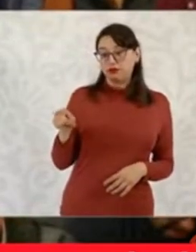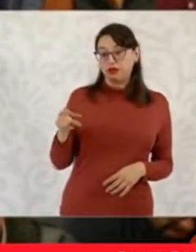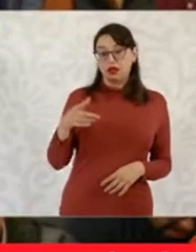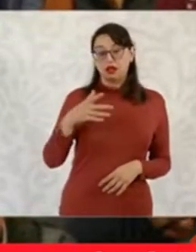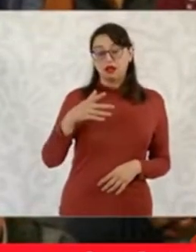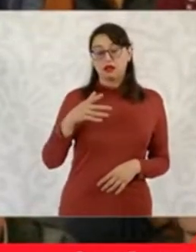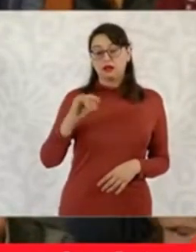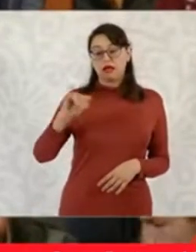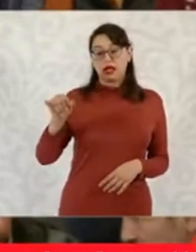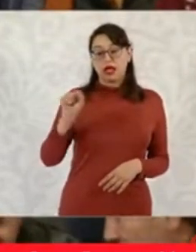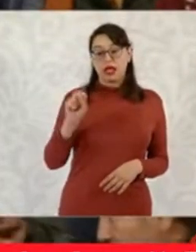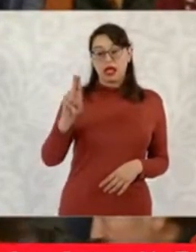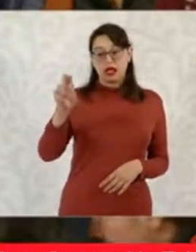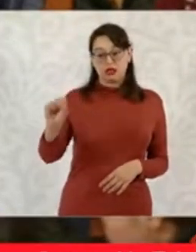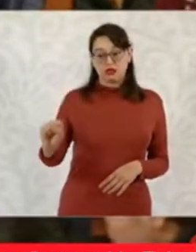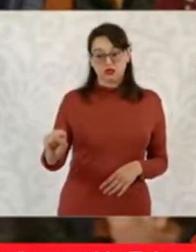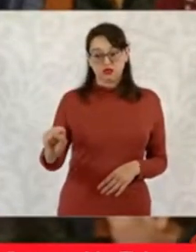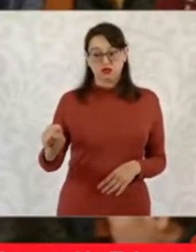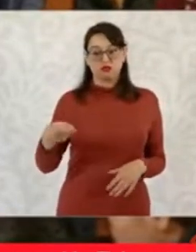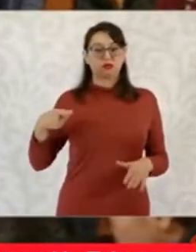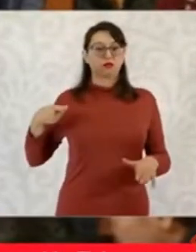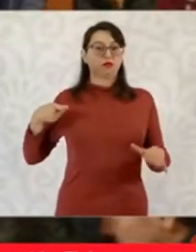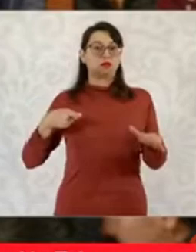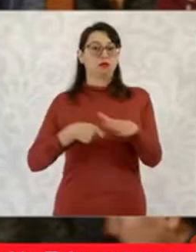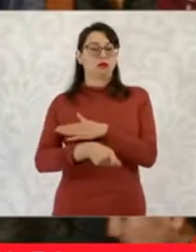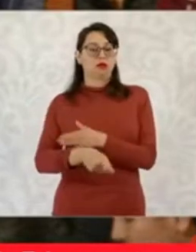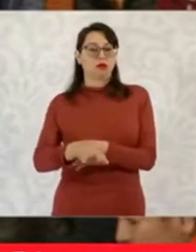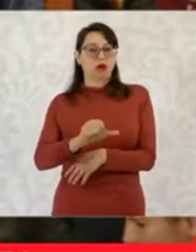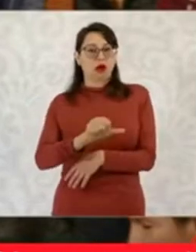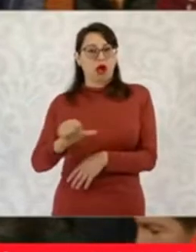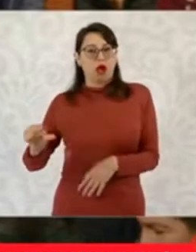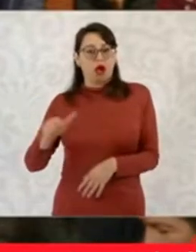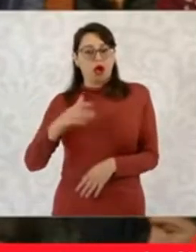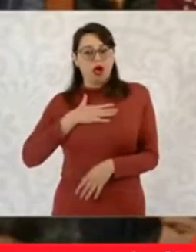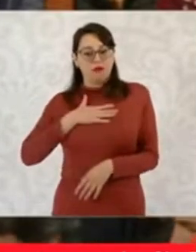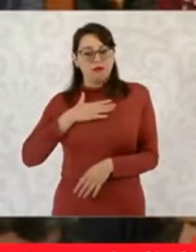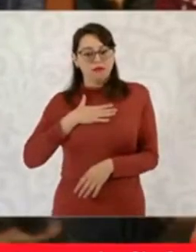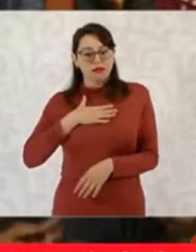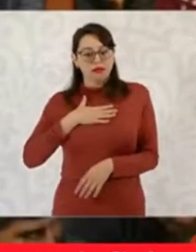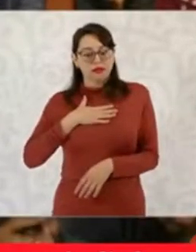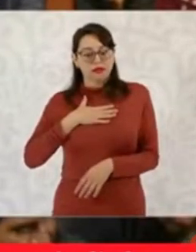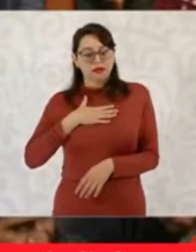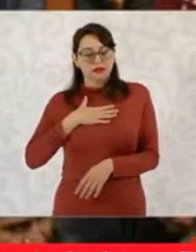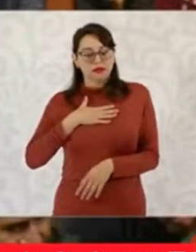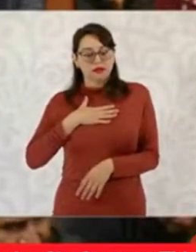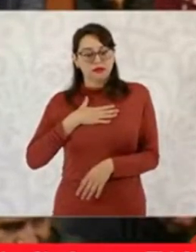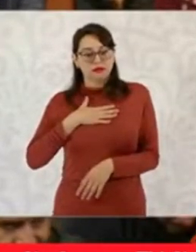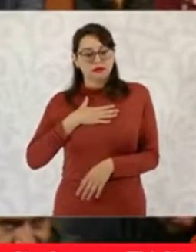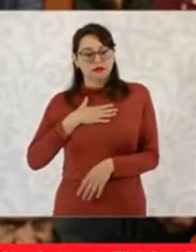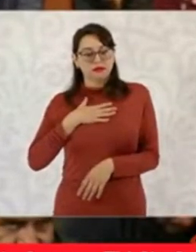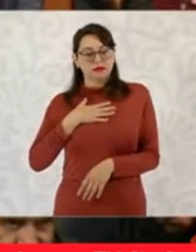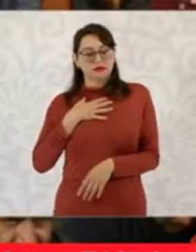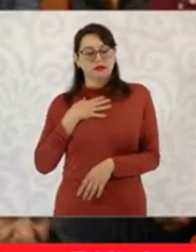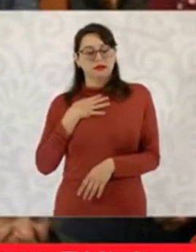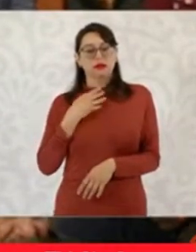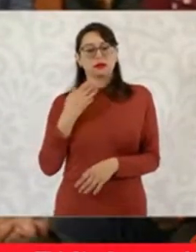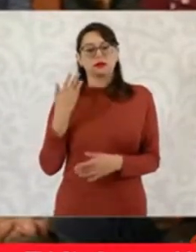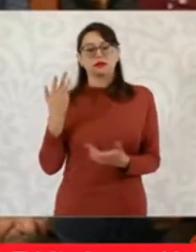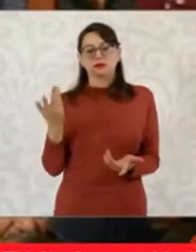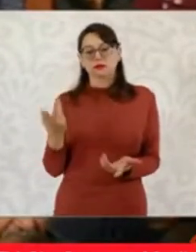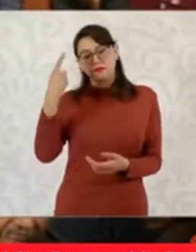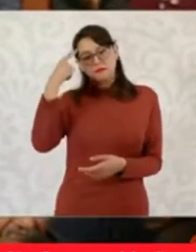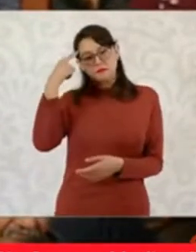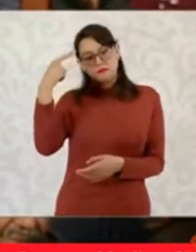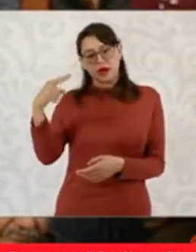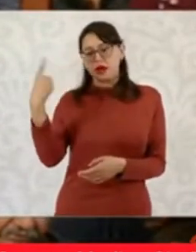tal cual, ahí está el tuit, que a mí me pagó la ida con tal de